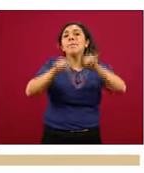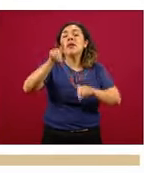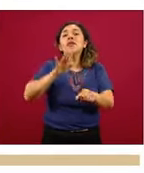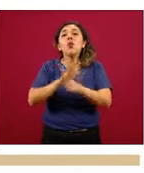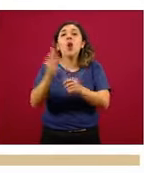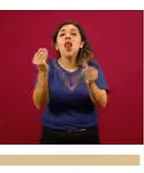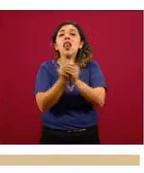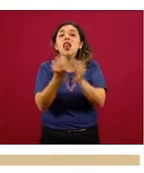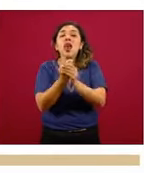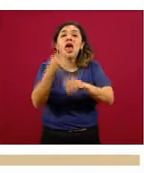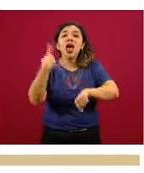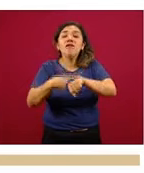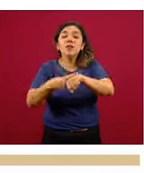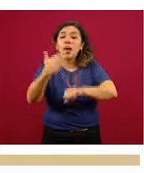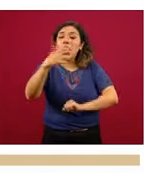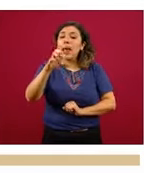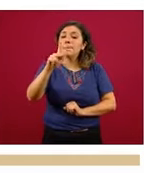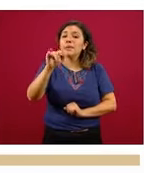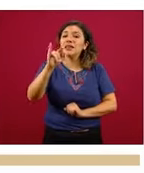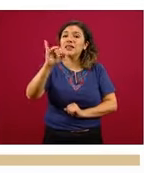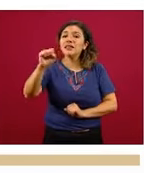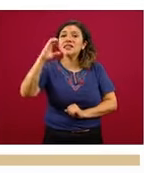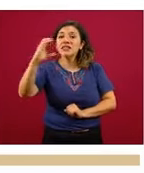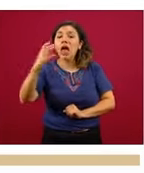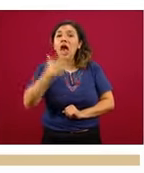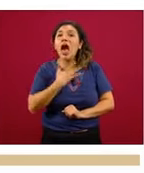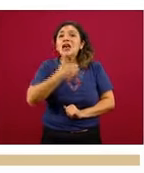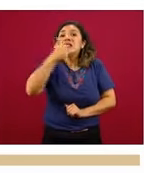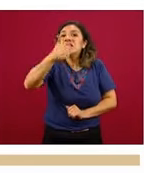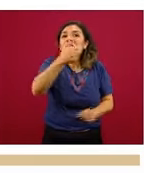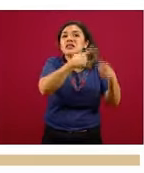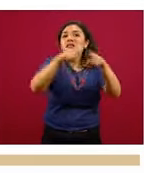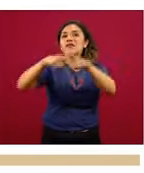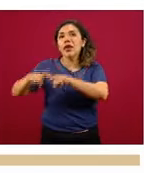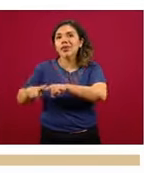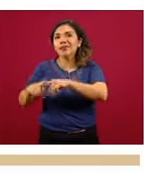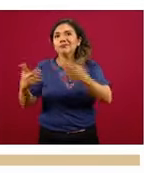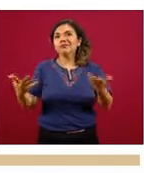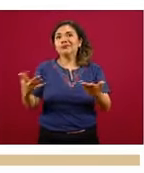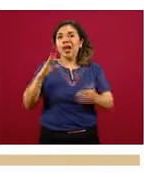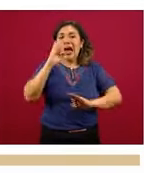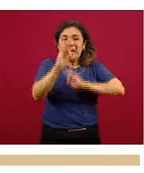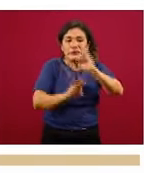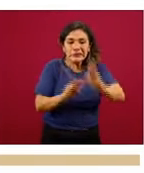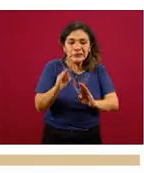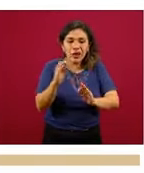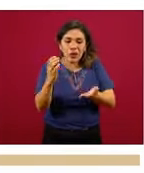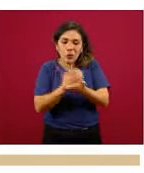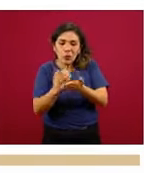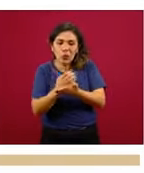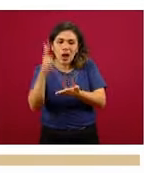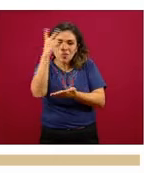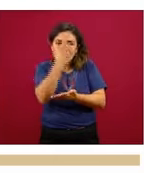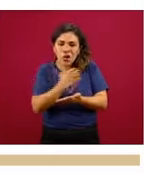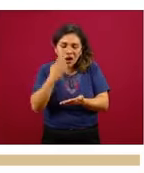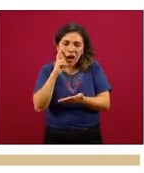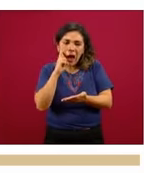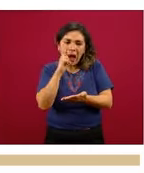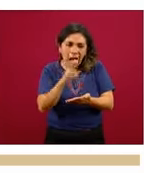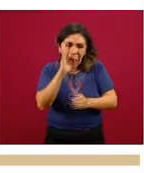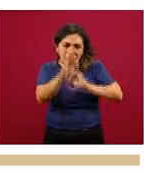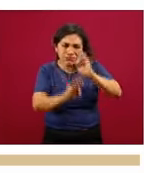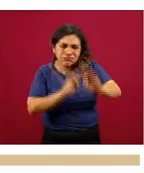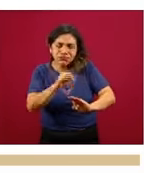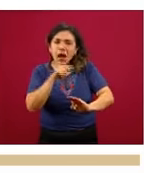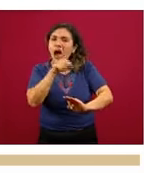C. Hay 6 tipos de hepatitis C o genotipos y por lo tanto los tratamientos se tenían que enfocar